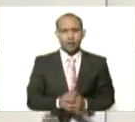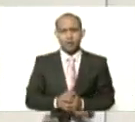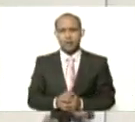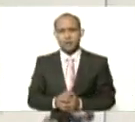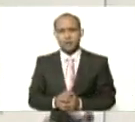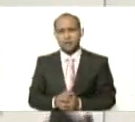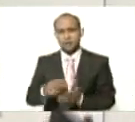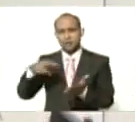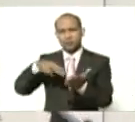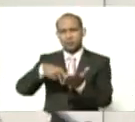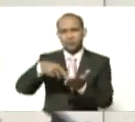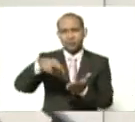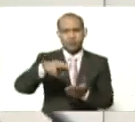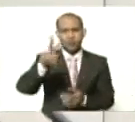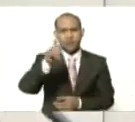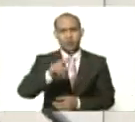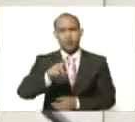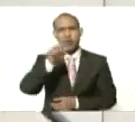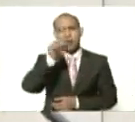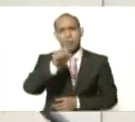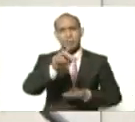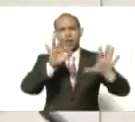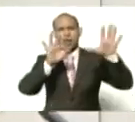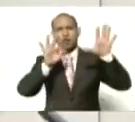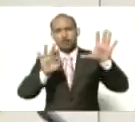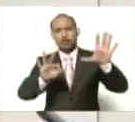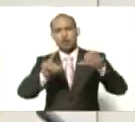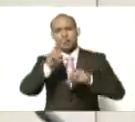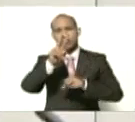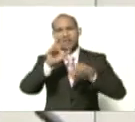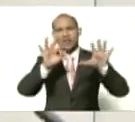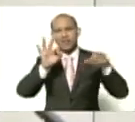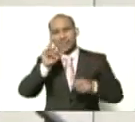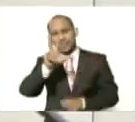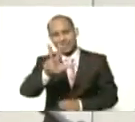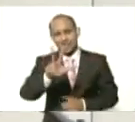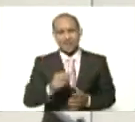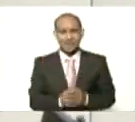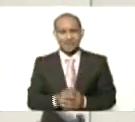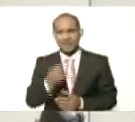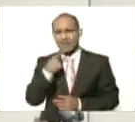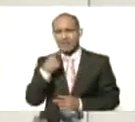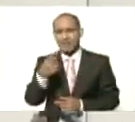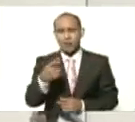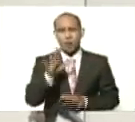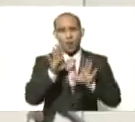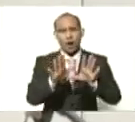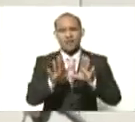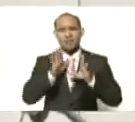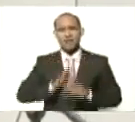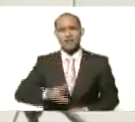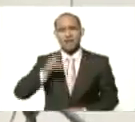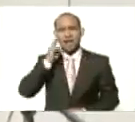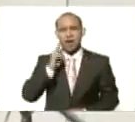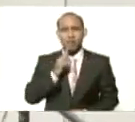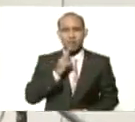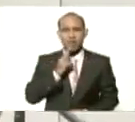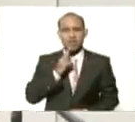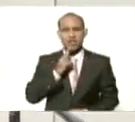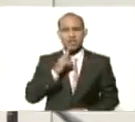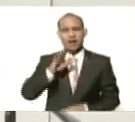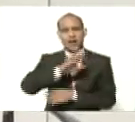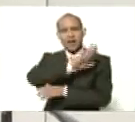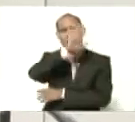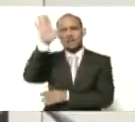por Venezuela en 1893, dijo: pero así está Bolívar en el cielo de